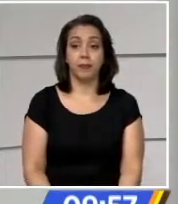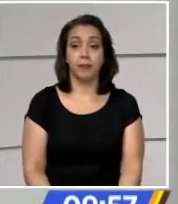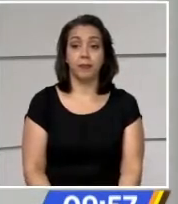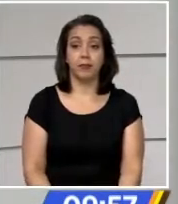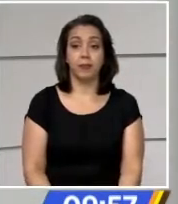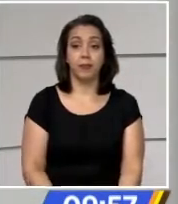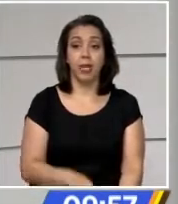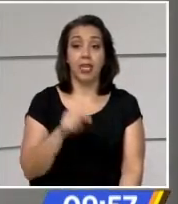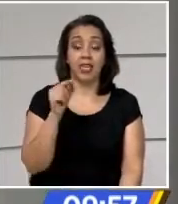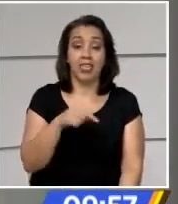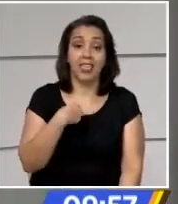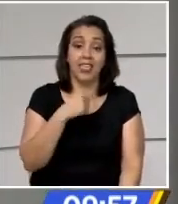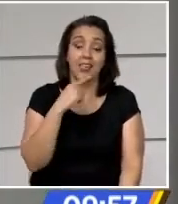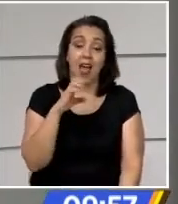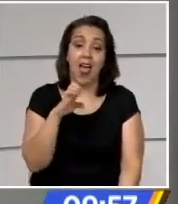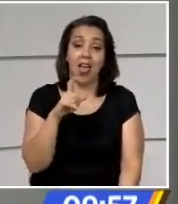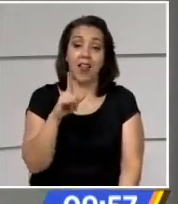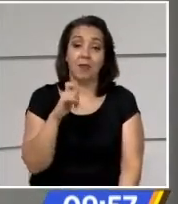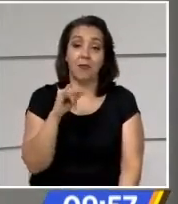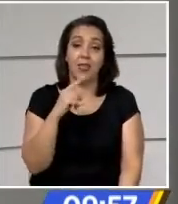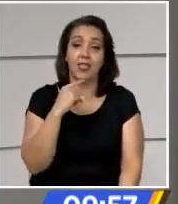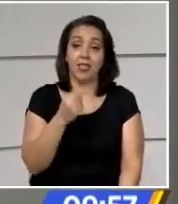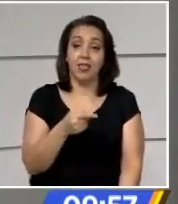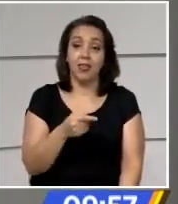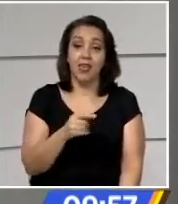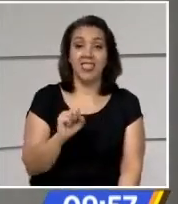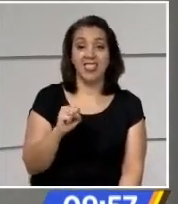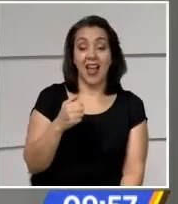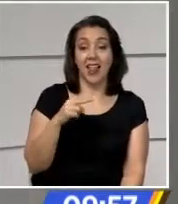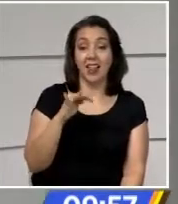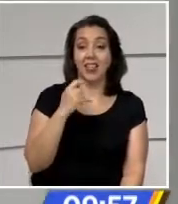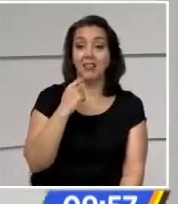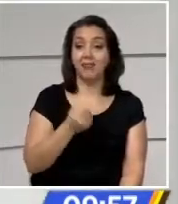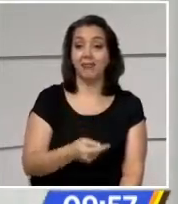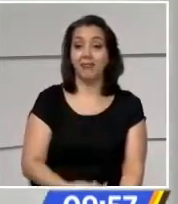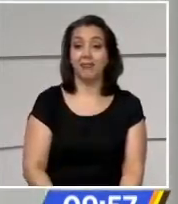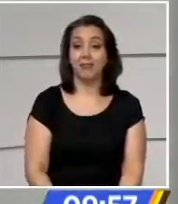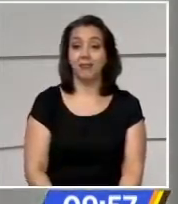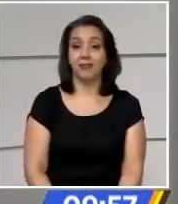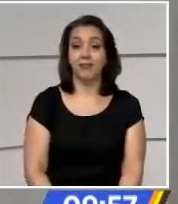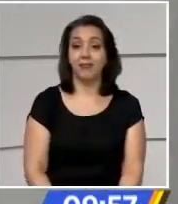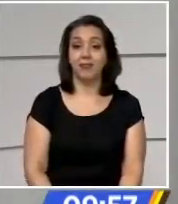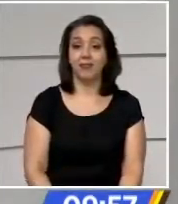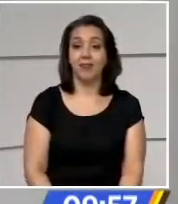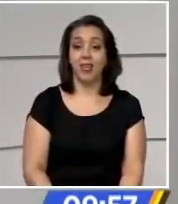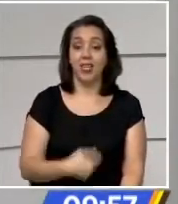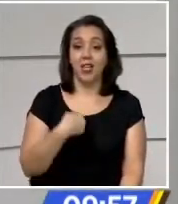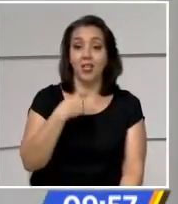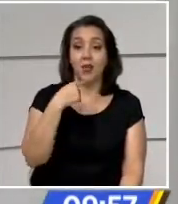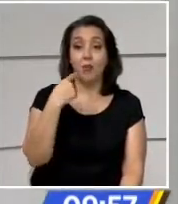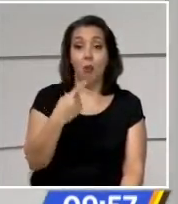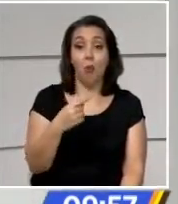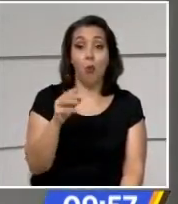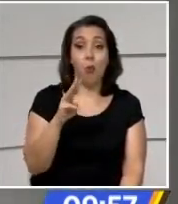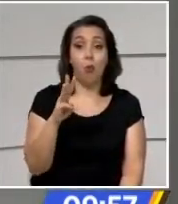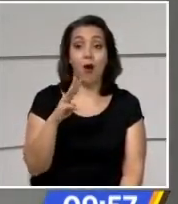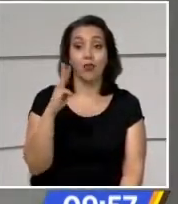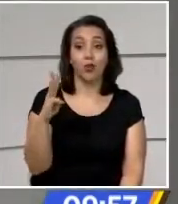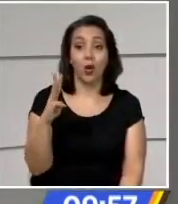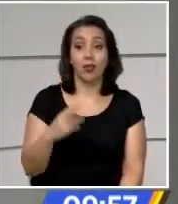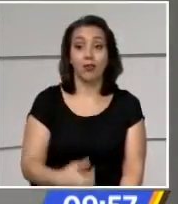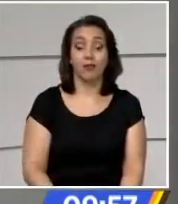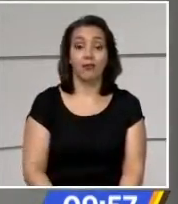elvis presley stanley el joven del hablo de abril